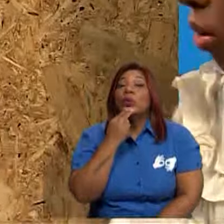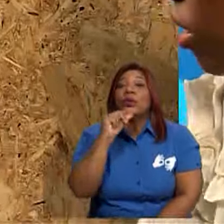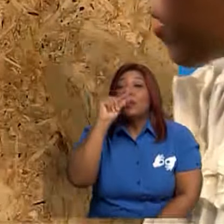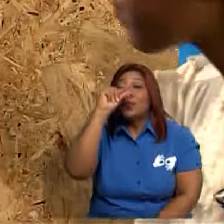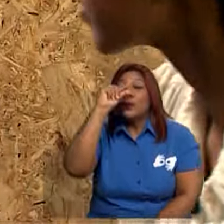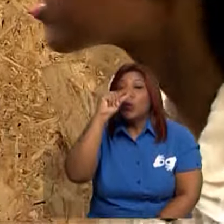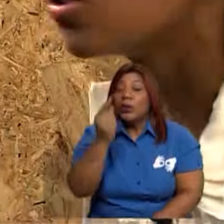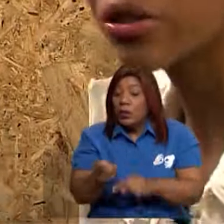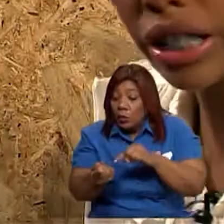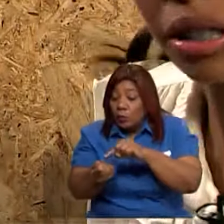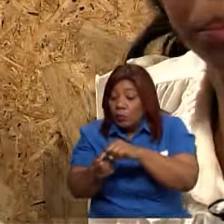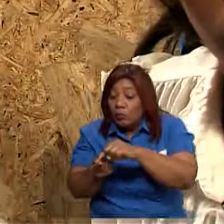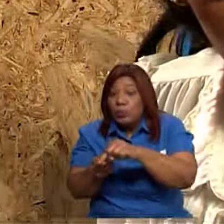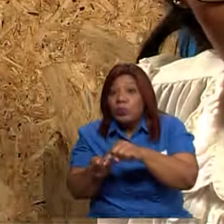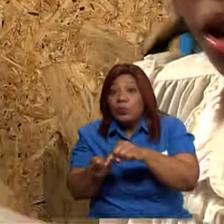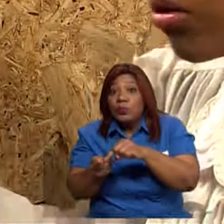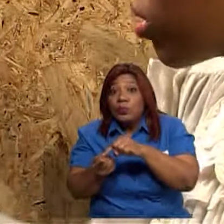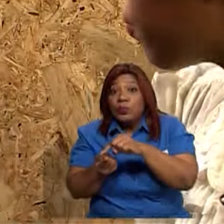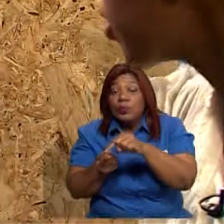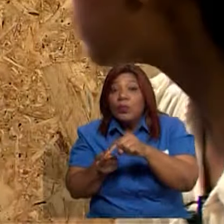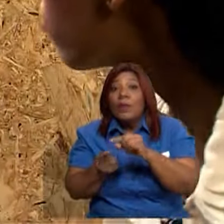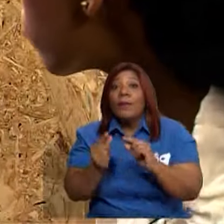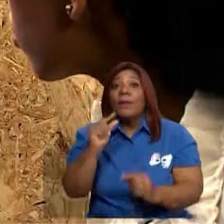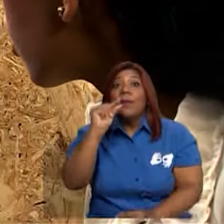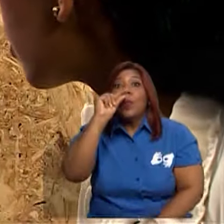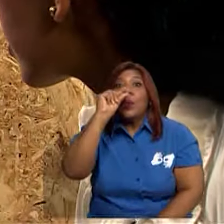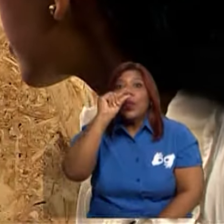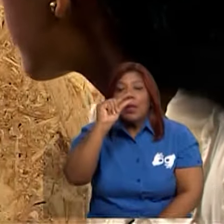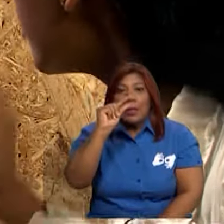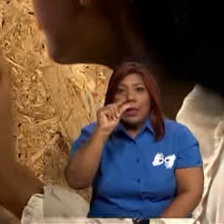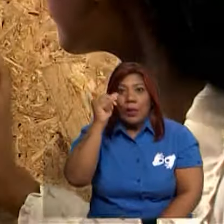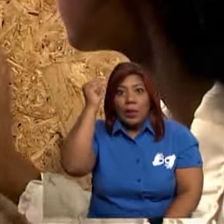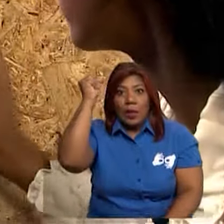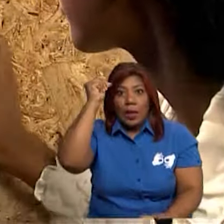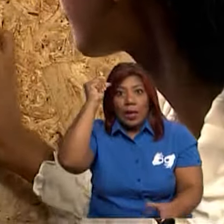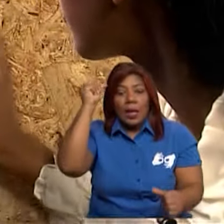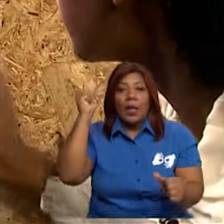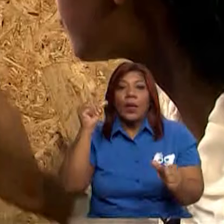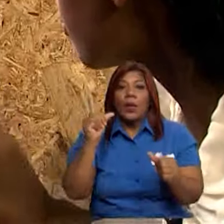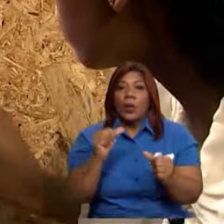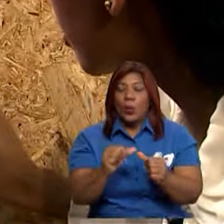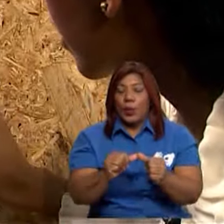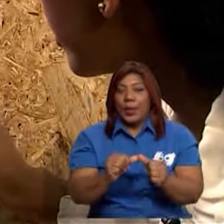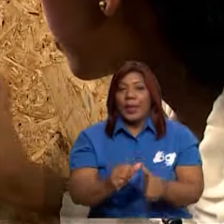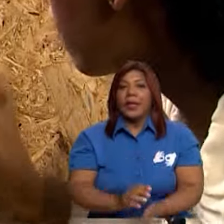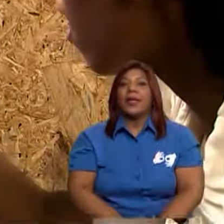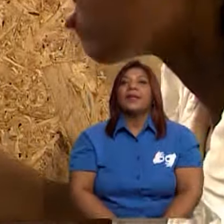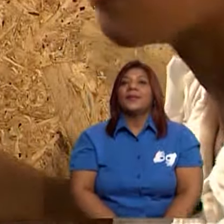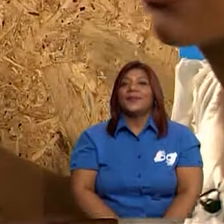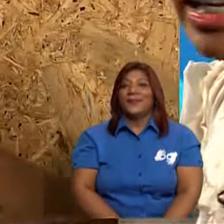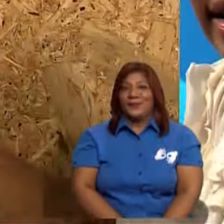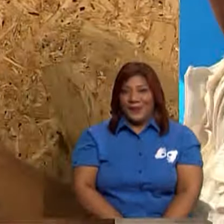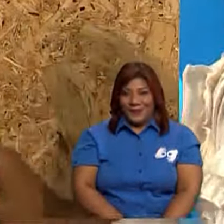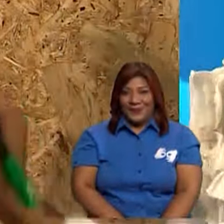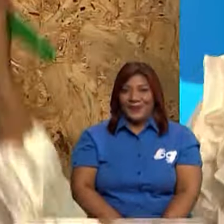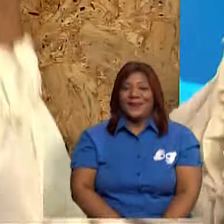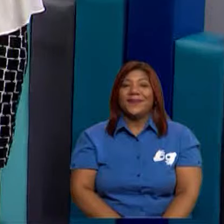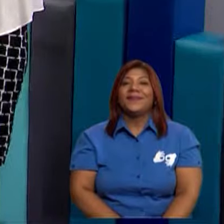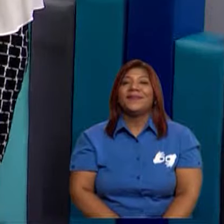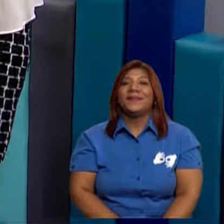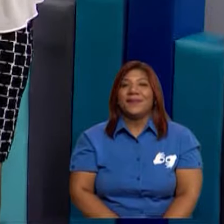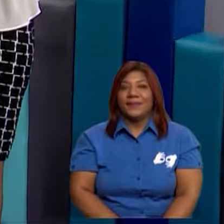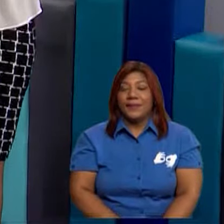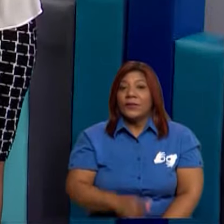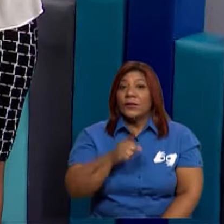cantidades. Entonces, si lo hiciste poco, entonces ponemos que sí y tenemos exactamente una carita feliz. Entonces, de